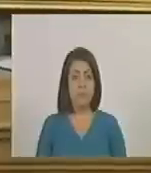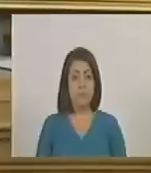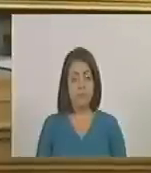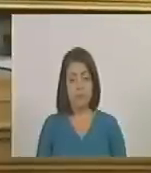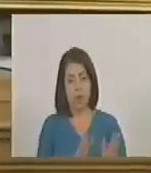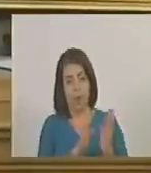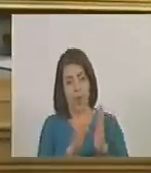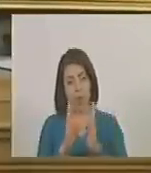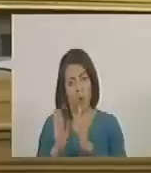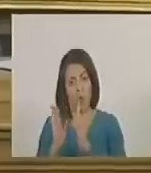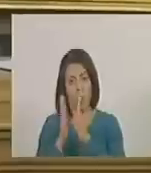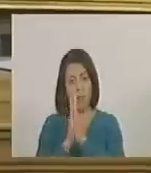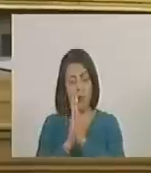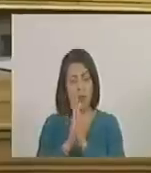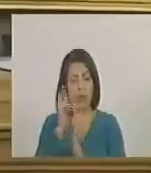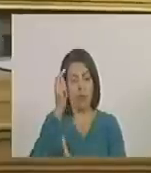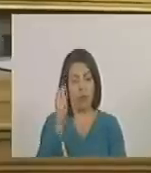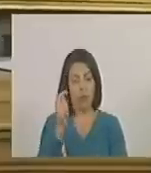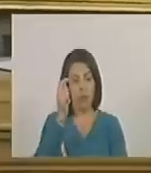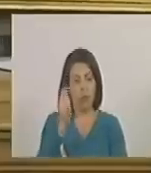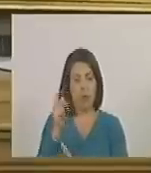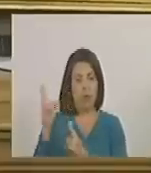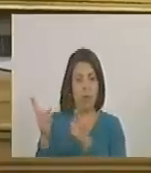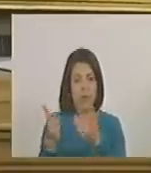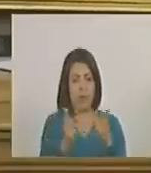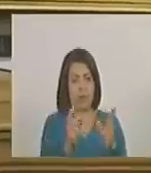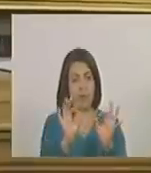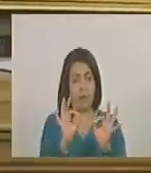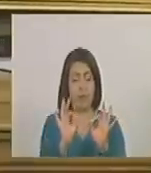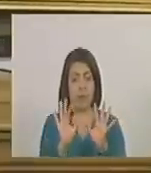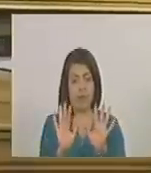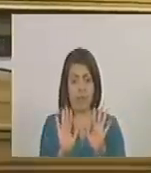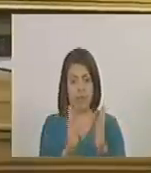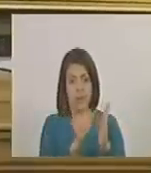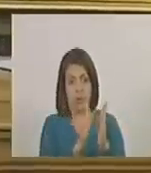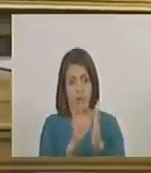Orden, orden, diputado, orden, invitados especiales.